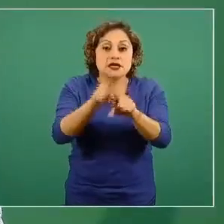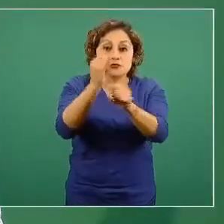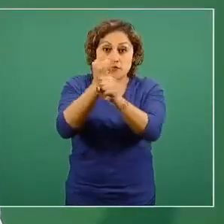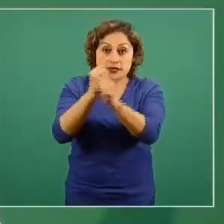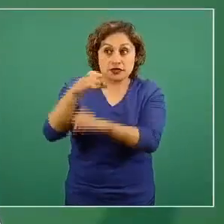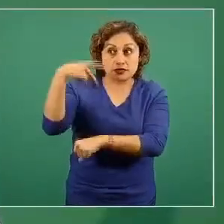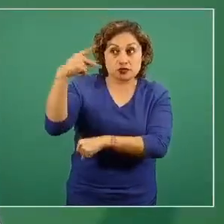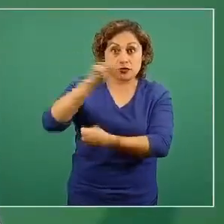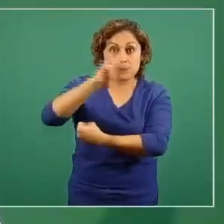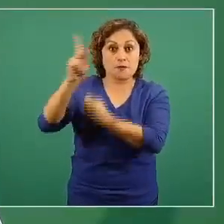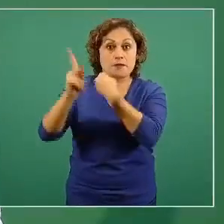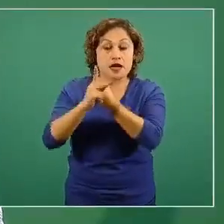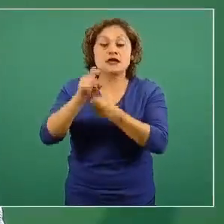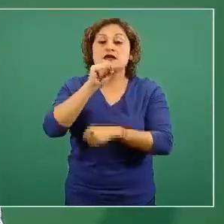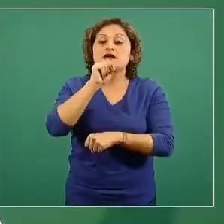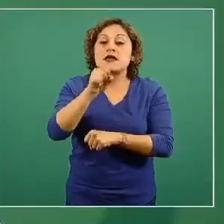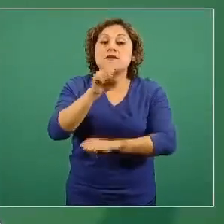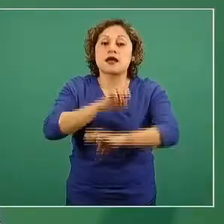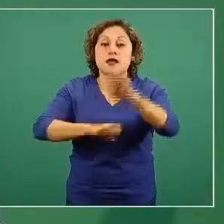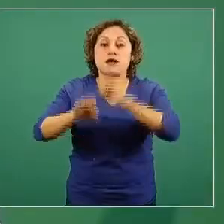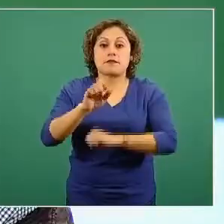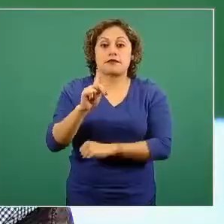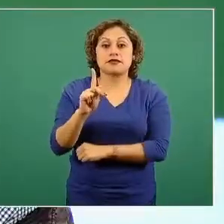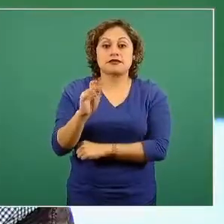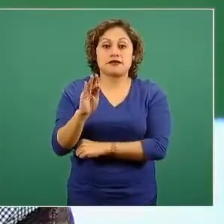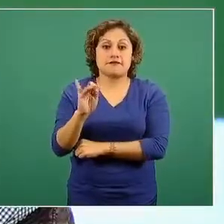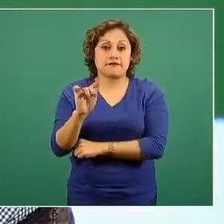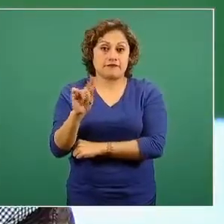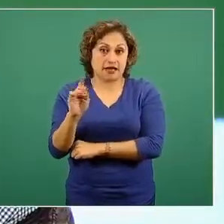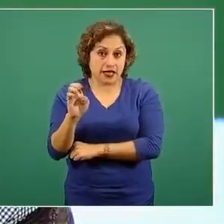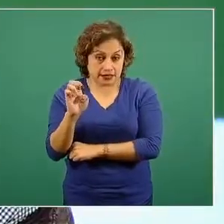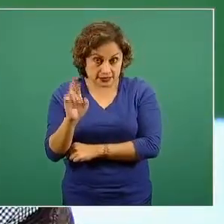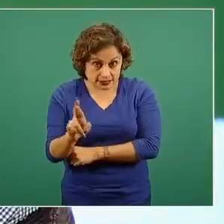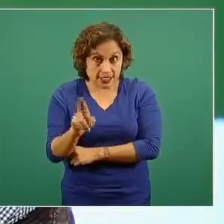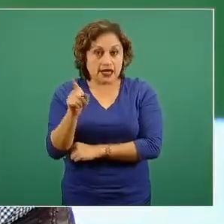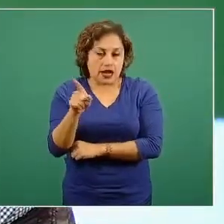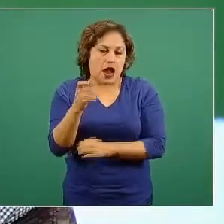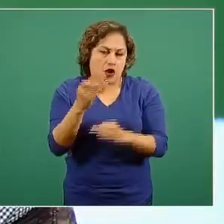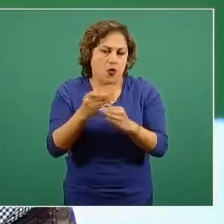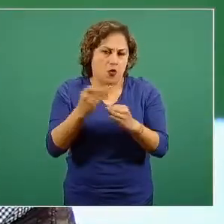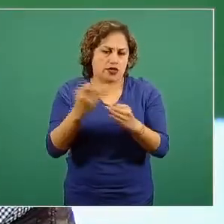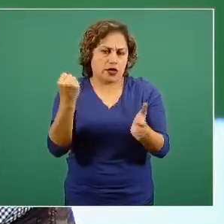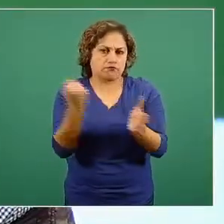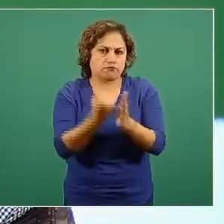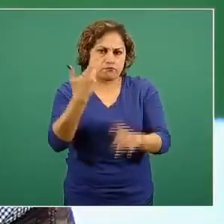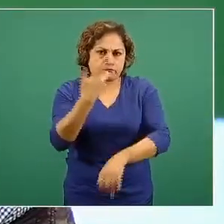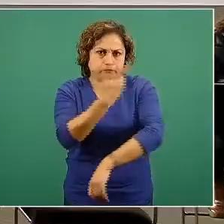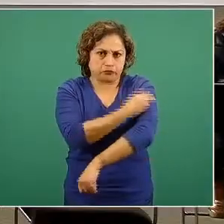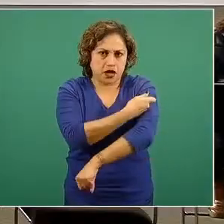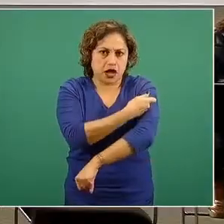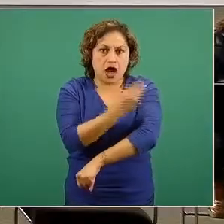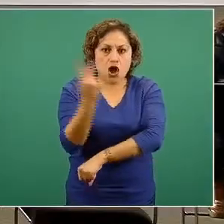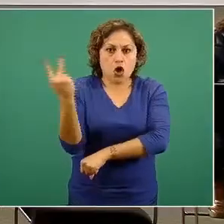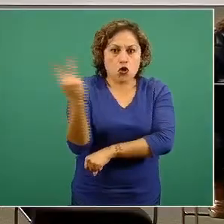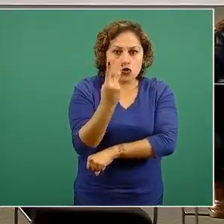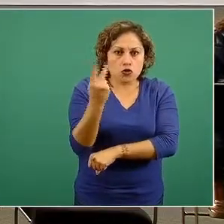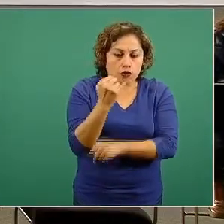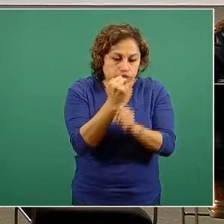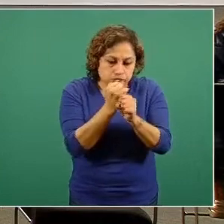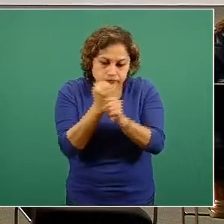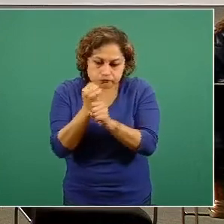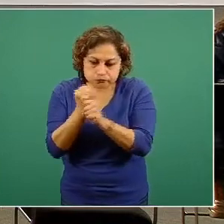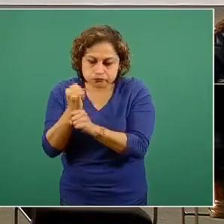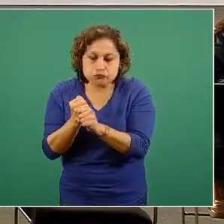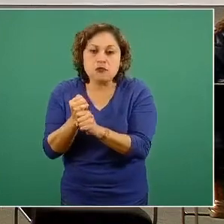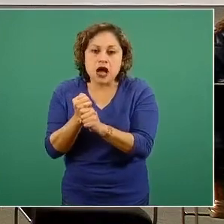como también por la empresa Pfizer, recordando que es la misma vacuna que en su momento se está aplicando, no han identificado que la nueva vacuna no la